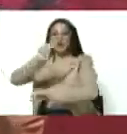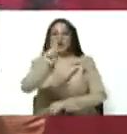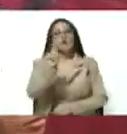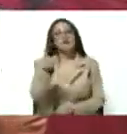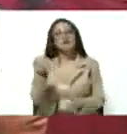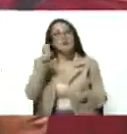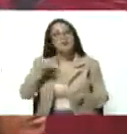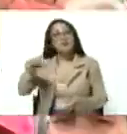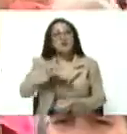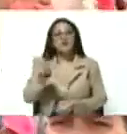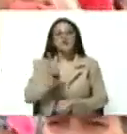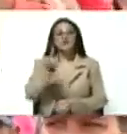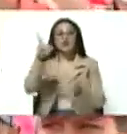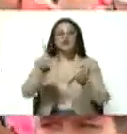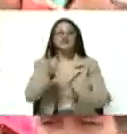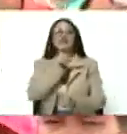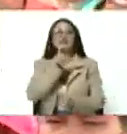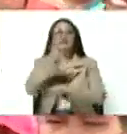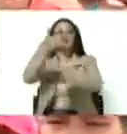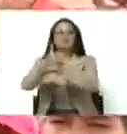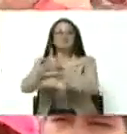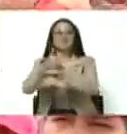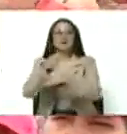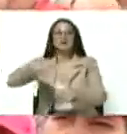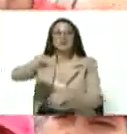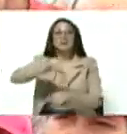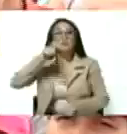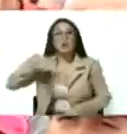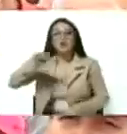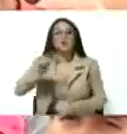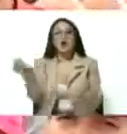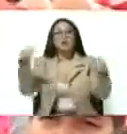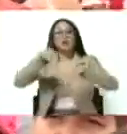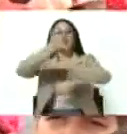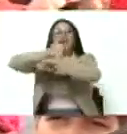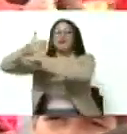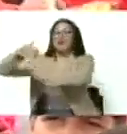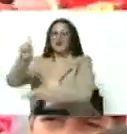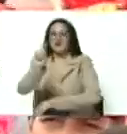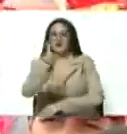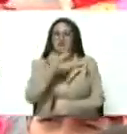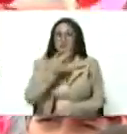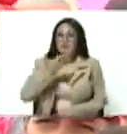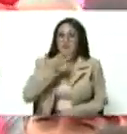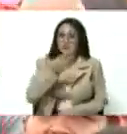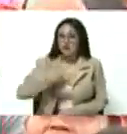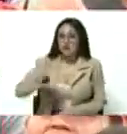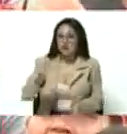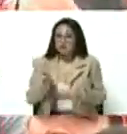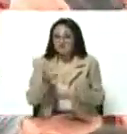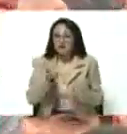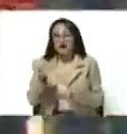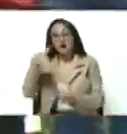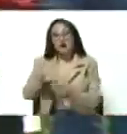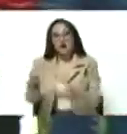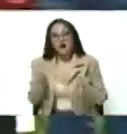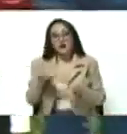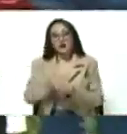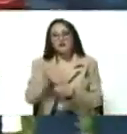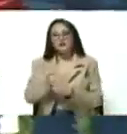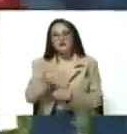quien decide el que lo va a gobernar. No es acuerdo de cúpulas. Si ellos quieren gobernar, que ganen una elección. Nosotros estamos